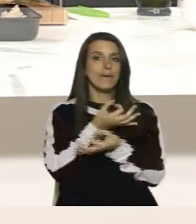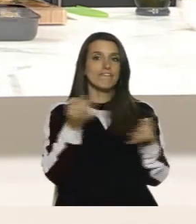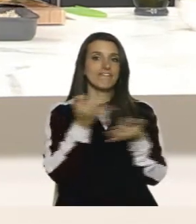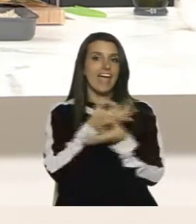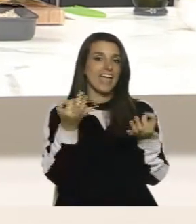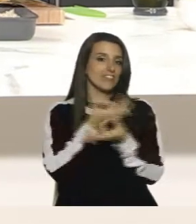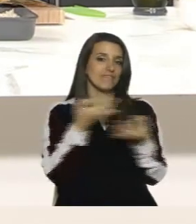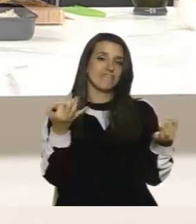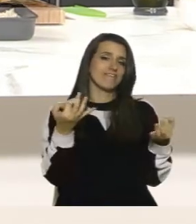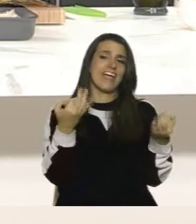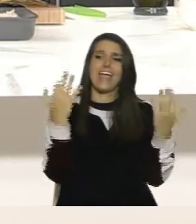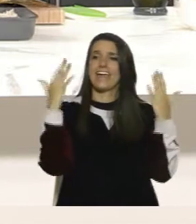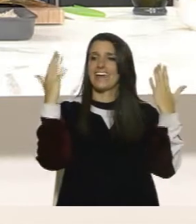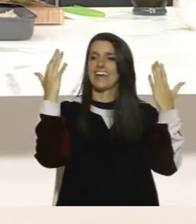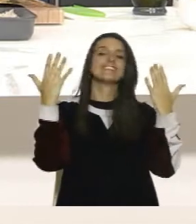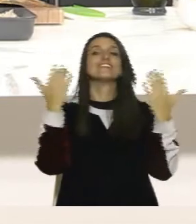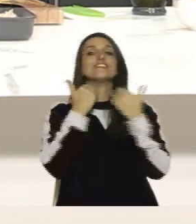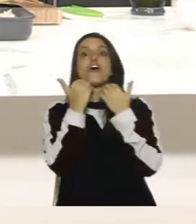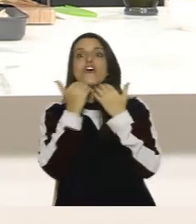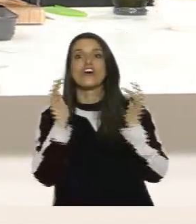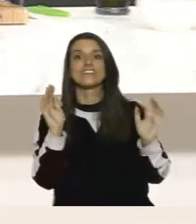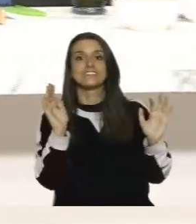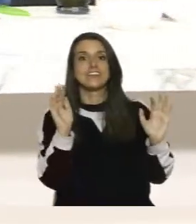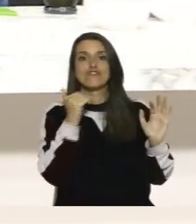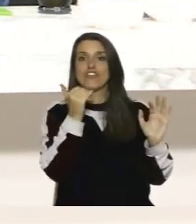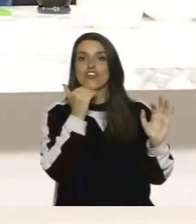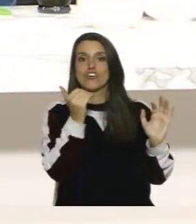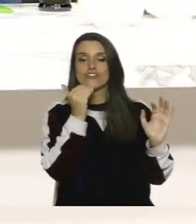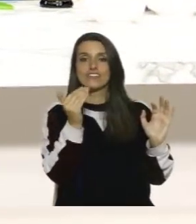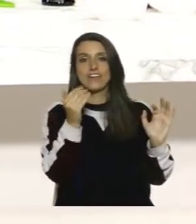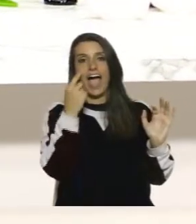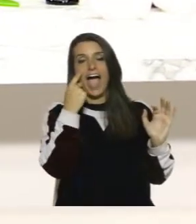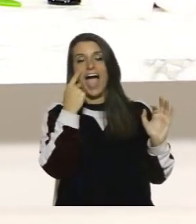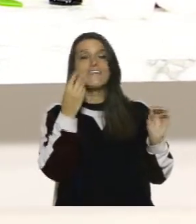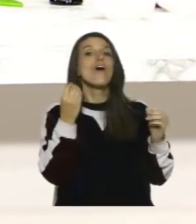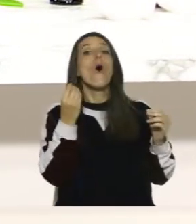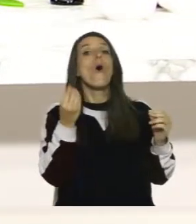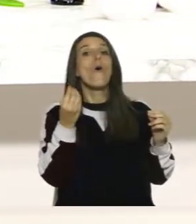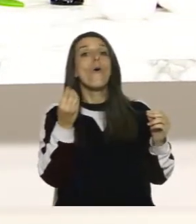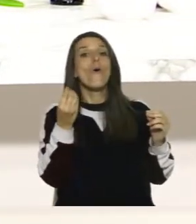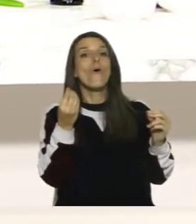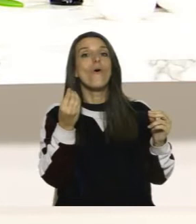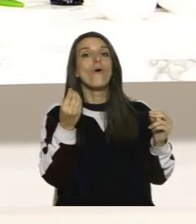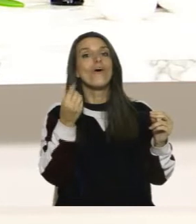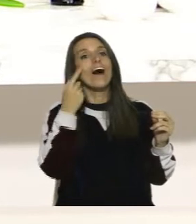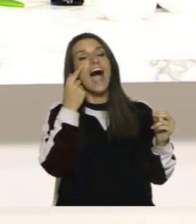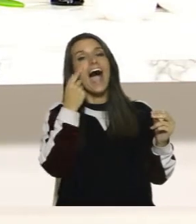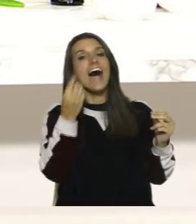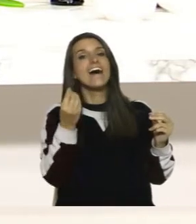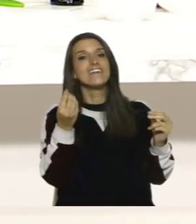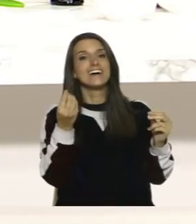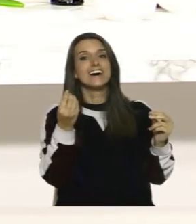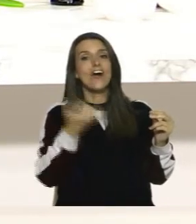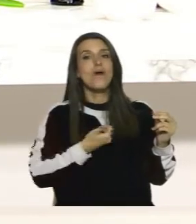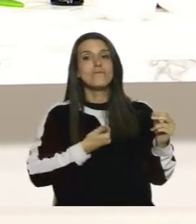genia. Pero maravilloso. Yo no sé, te digo, no me... Mirá, ya te lo tenés pronto. A ver, dale. Yo lo hice ella también. Qué ganas de quedar. Mirá, mira,